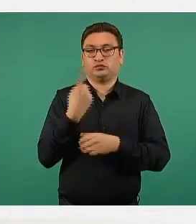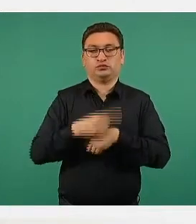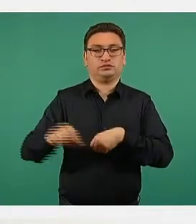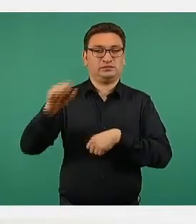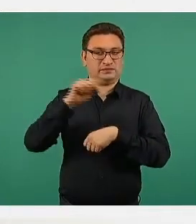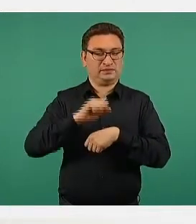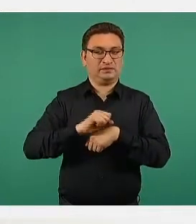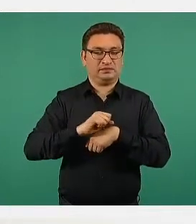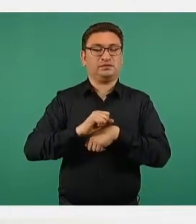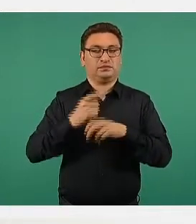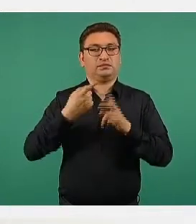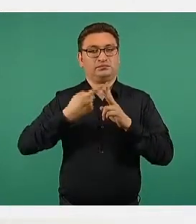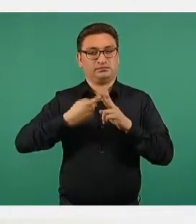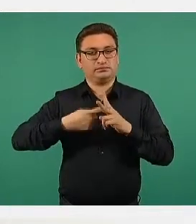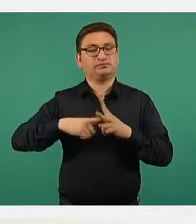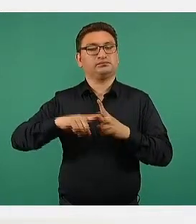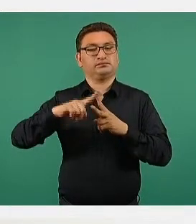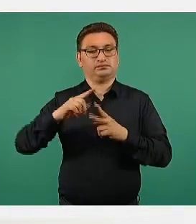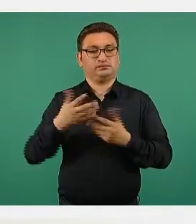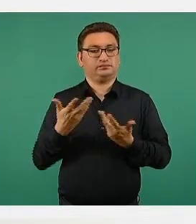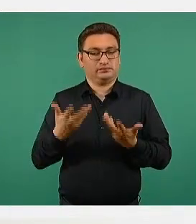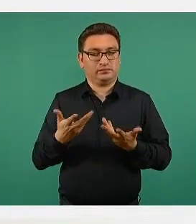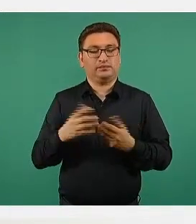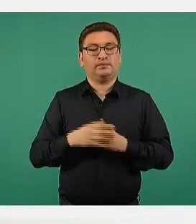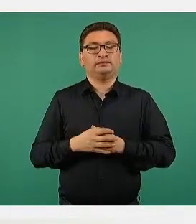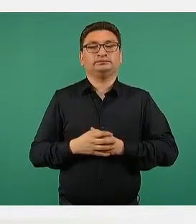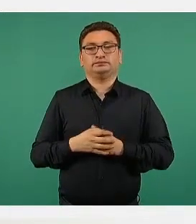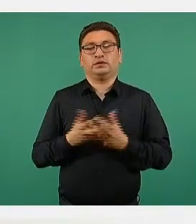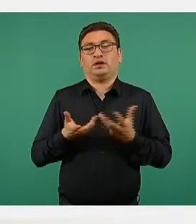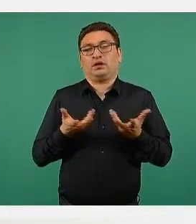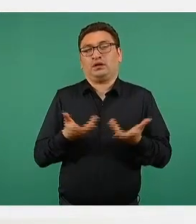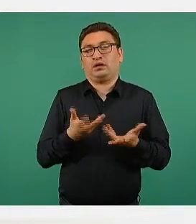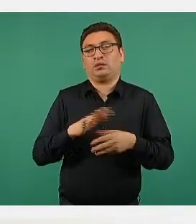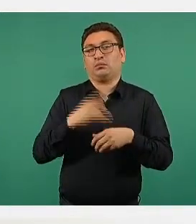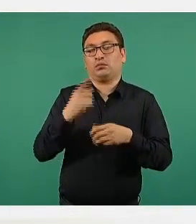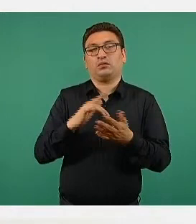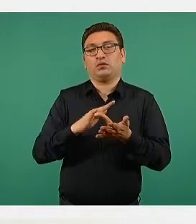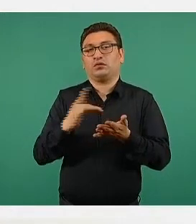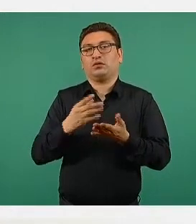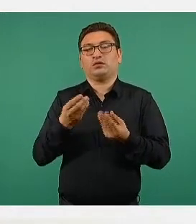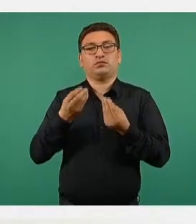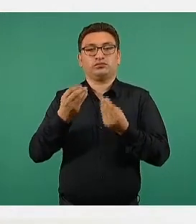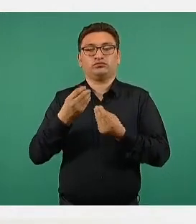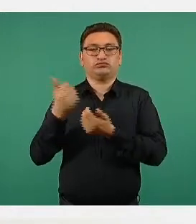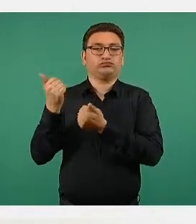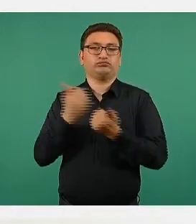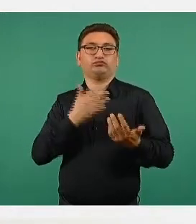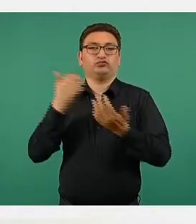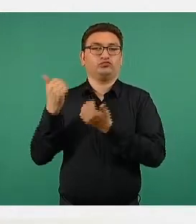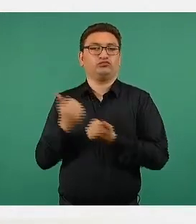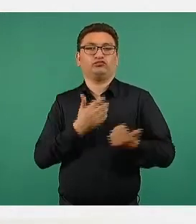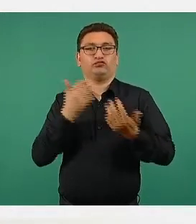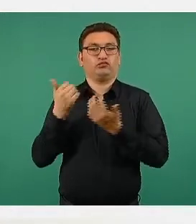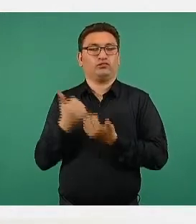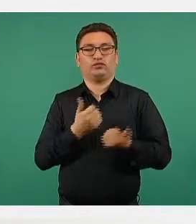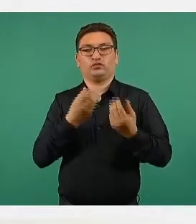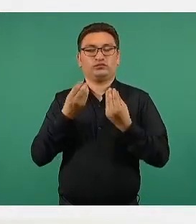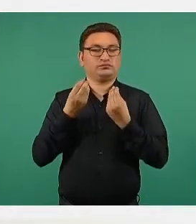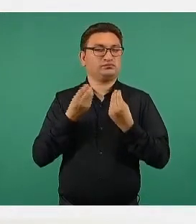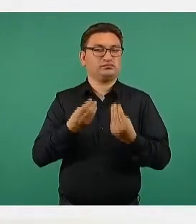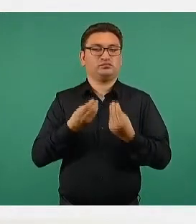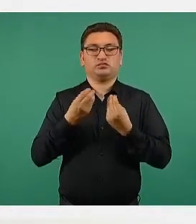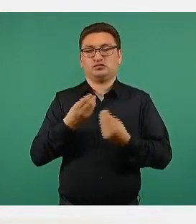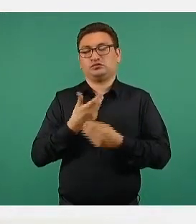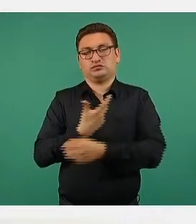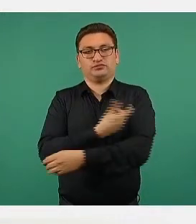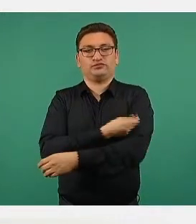semana empezamos a tener gracias a un aumento en la proveeduría. Tenemos un aumento importante en la proveeduría en